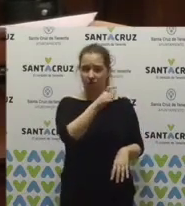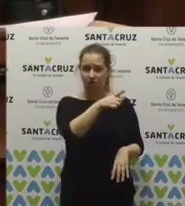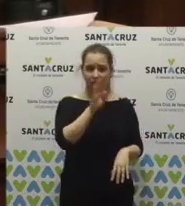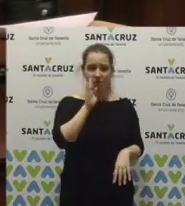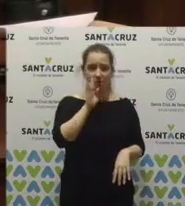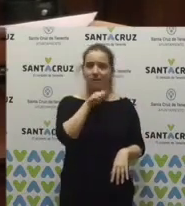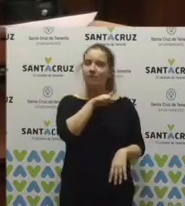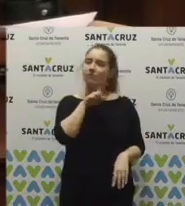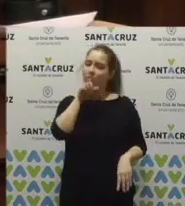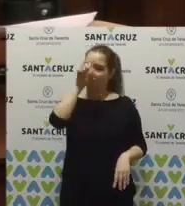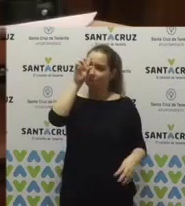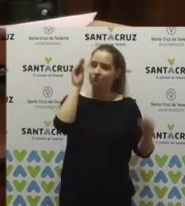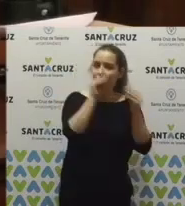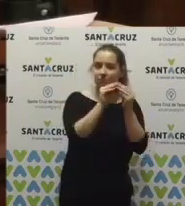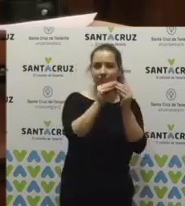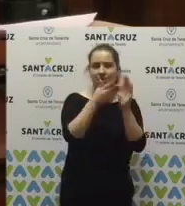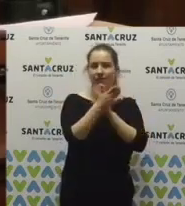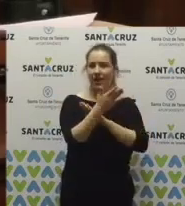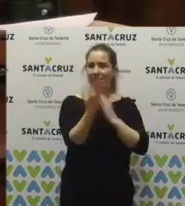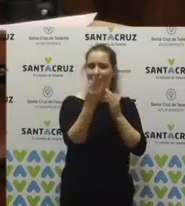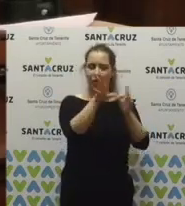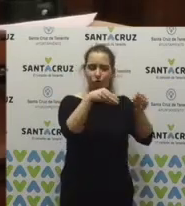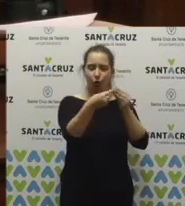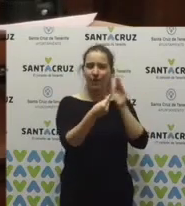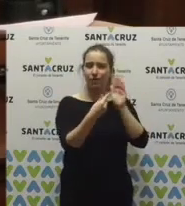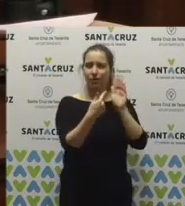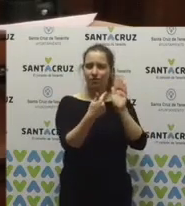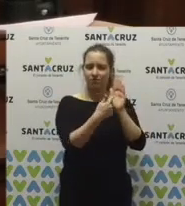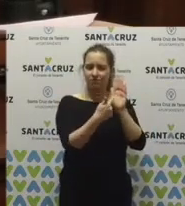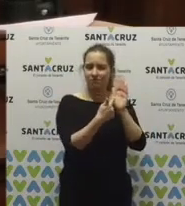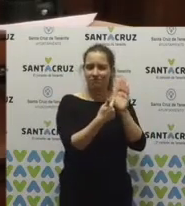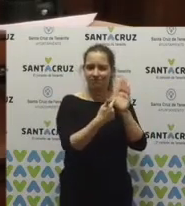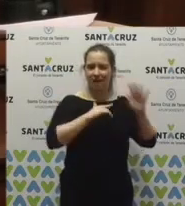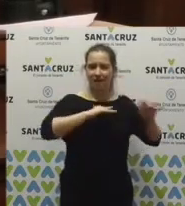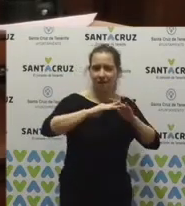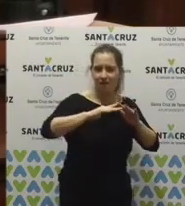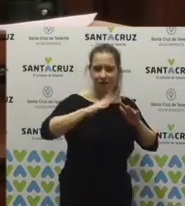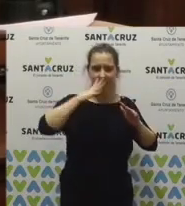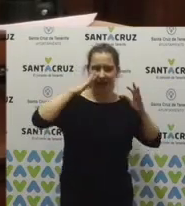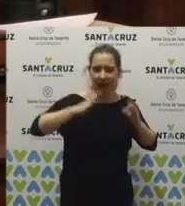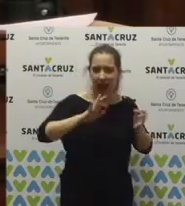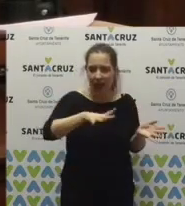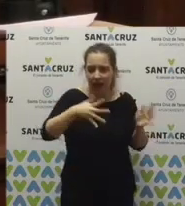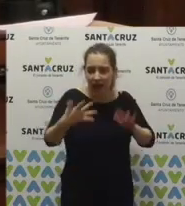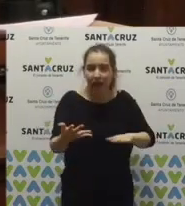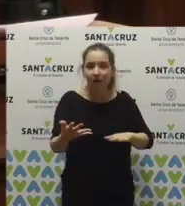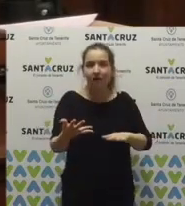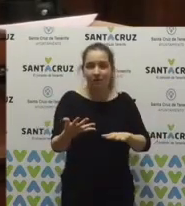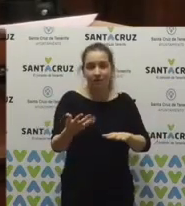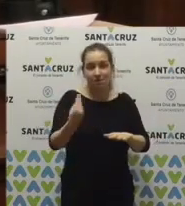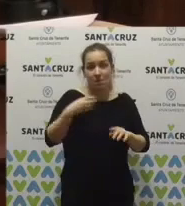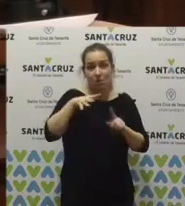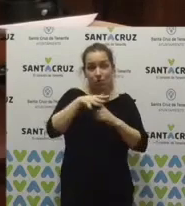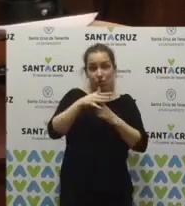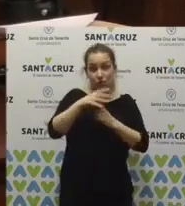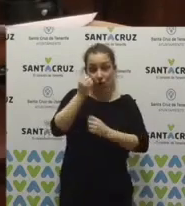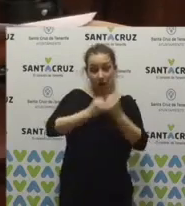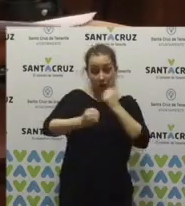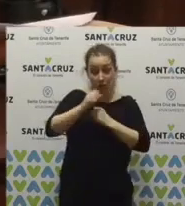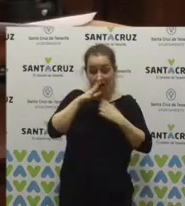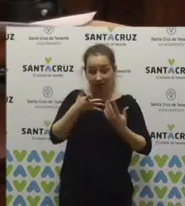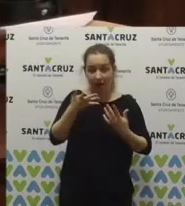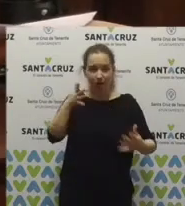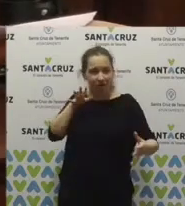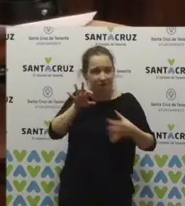que ser un documento vivo es un punto de partida real ajustado a la situación económica que también va a sufrir la institución y yo creo